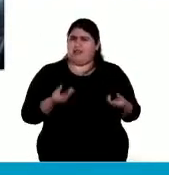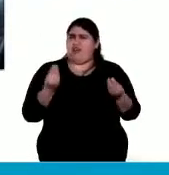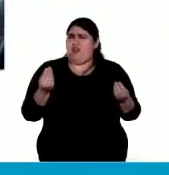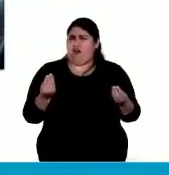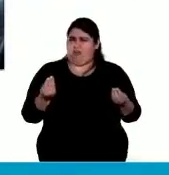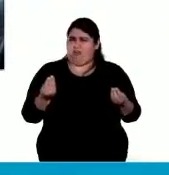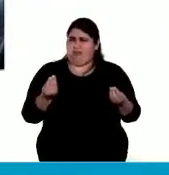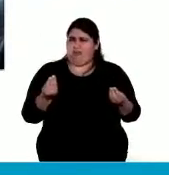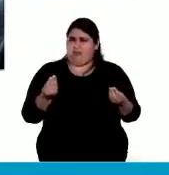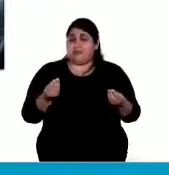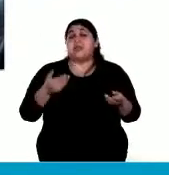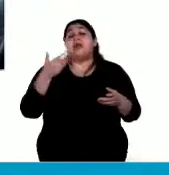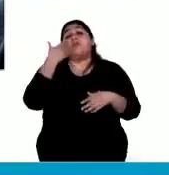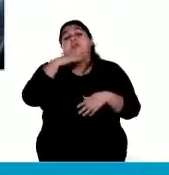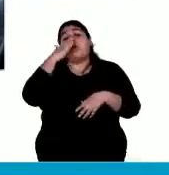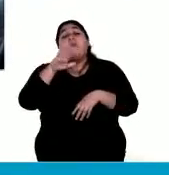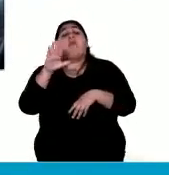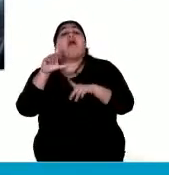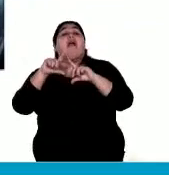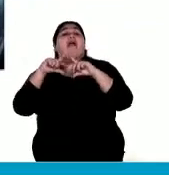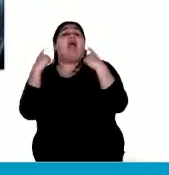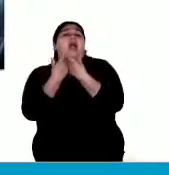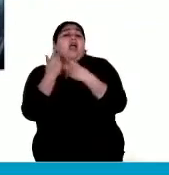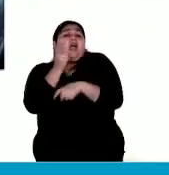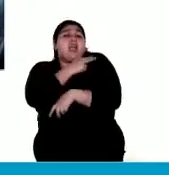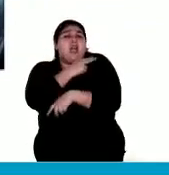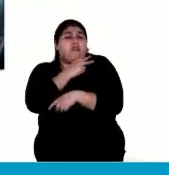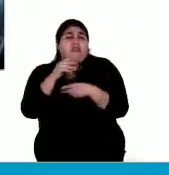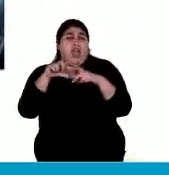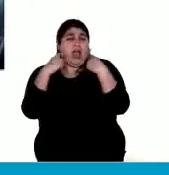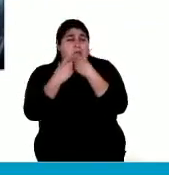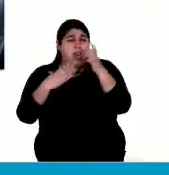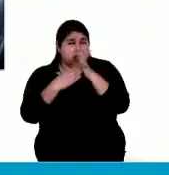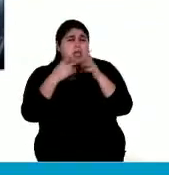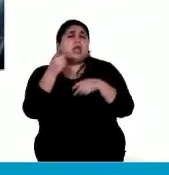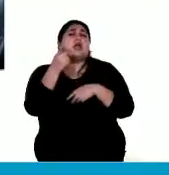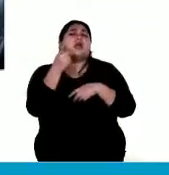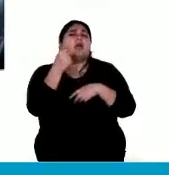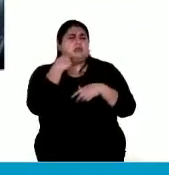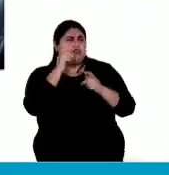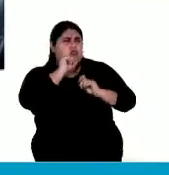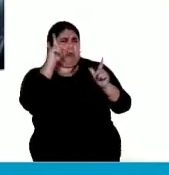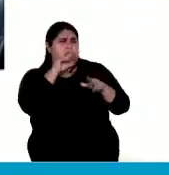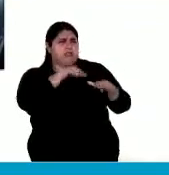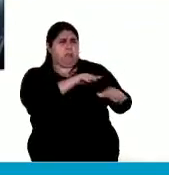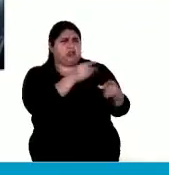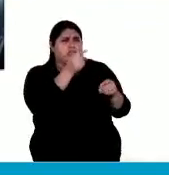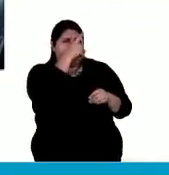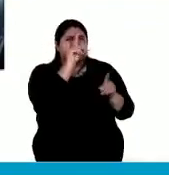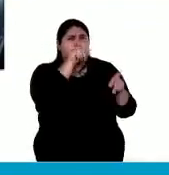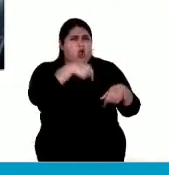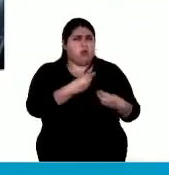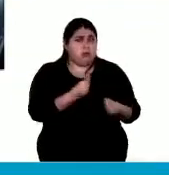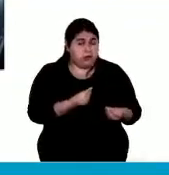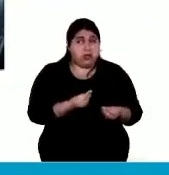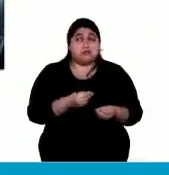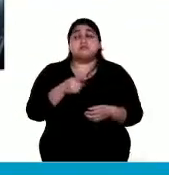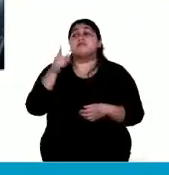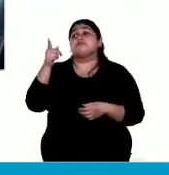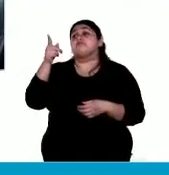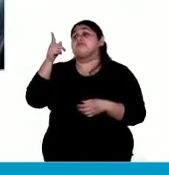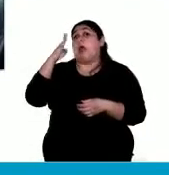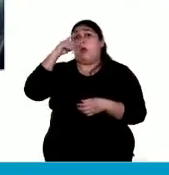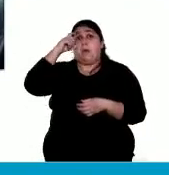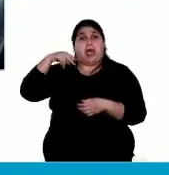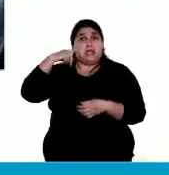sorpresa en la protesta. En ese mismo momento, Bernie debió haber renunciado. Si lo toma por sorpresa una protesta que se estaba anunciando por